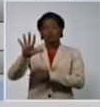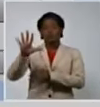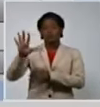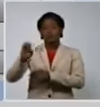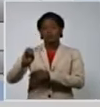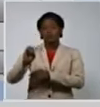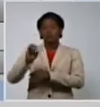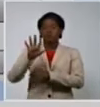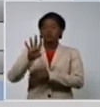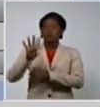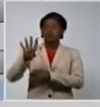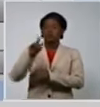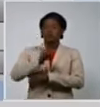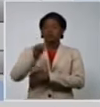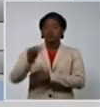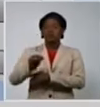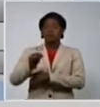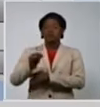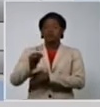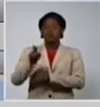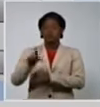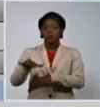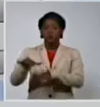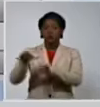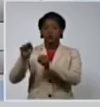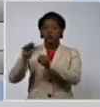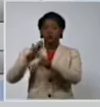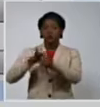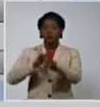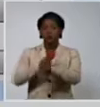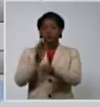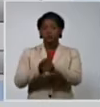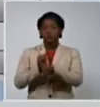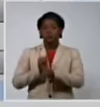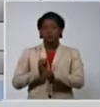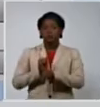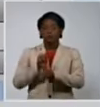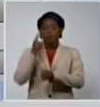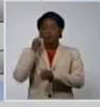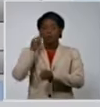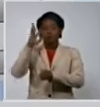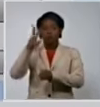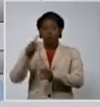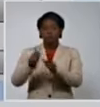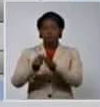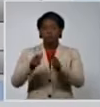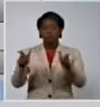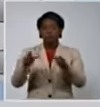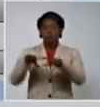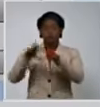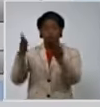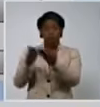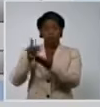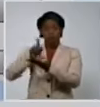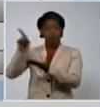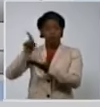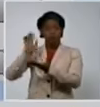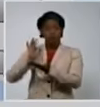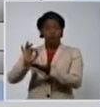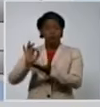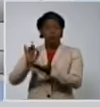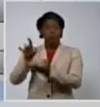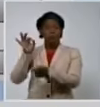114.550.054 personas que han adquirido la enfermedad en el mundo desde que comenzó su